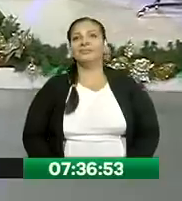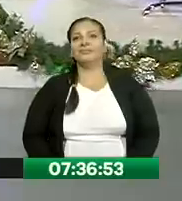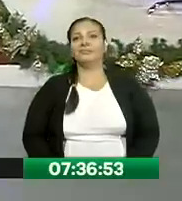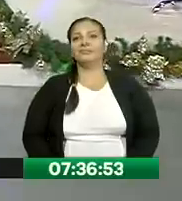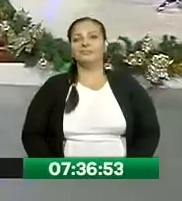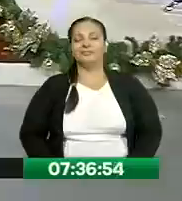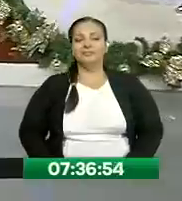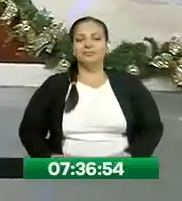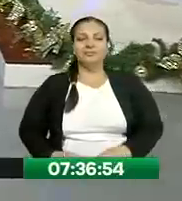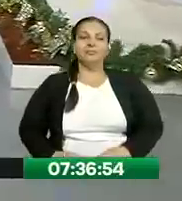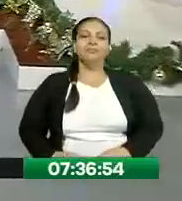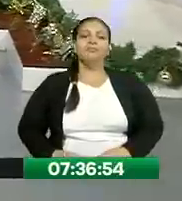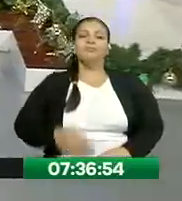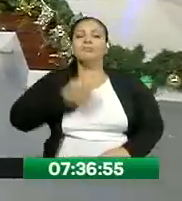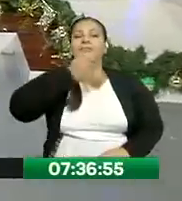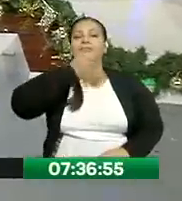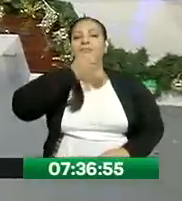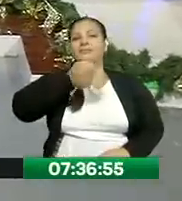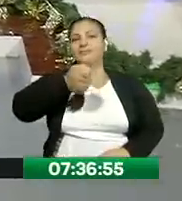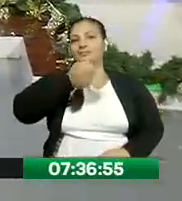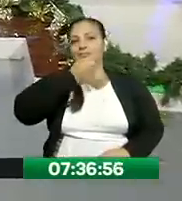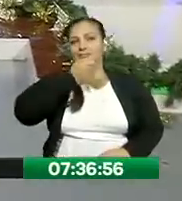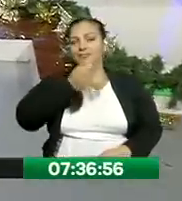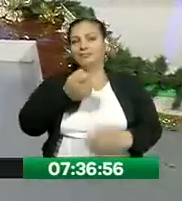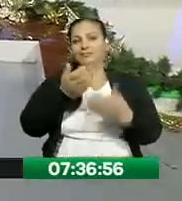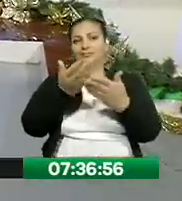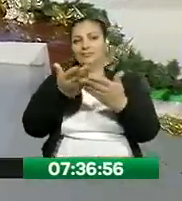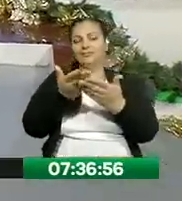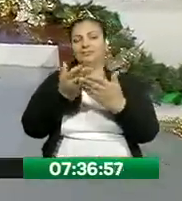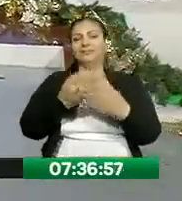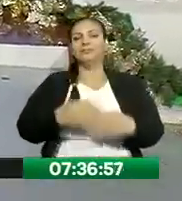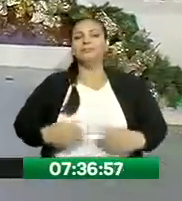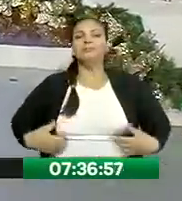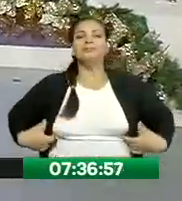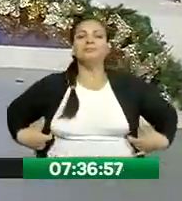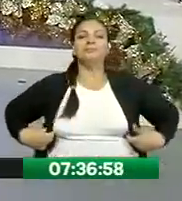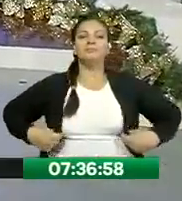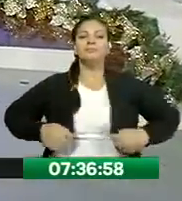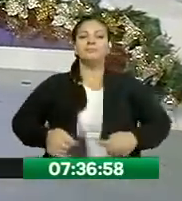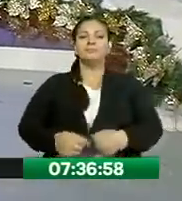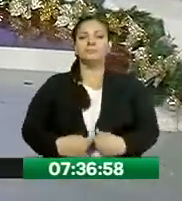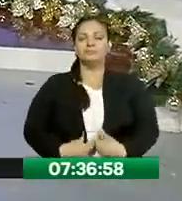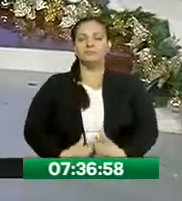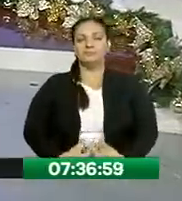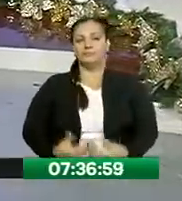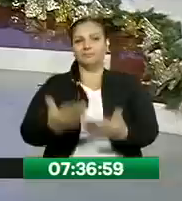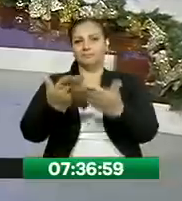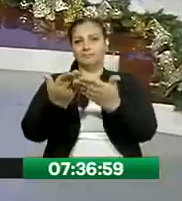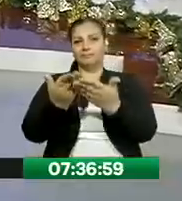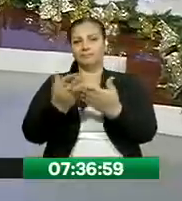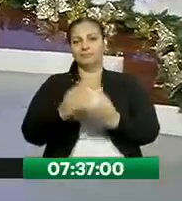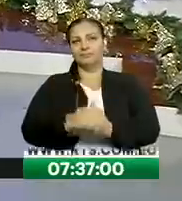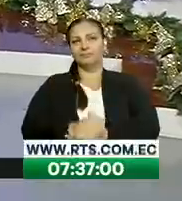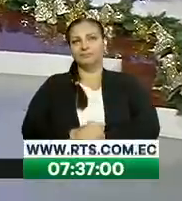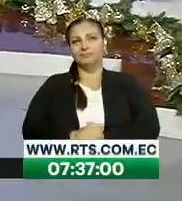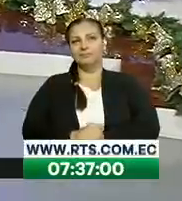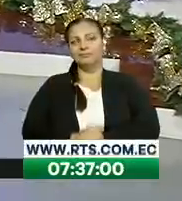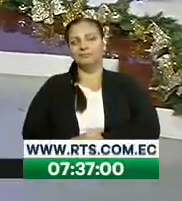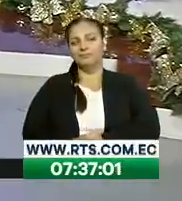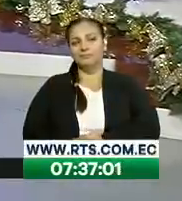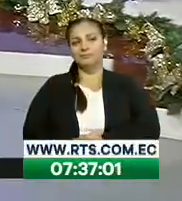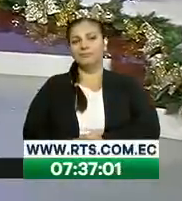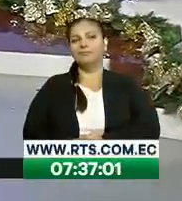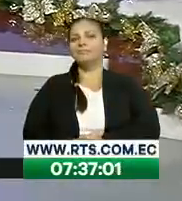Hoy y esta hora es momento de irnos fuera acá, estamos para los exteriores, está nuestro compañero y amigo en esta oportunidad, mi querida Lisa. Claro que